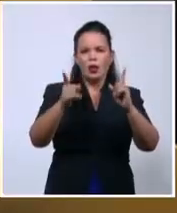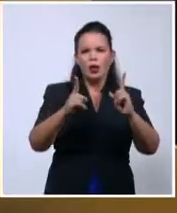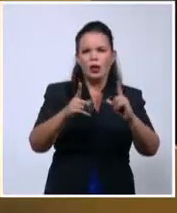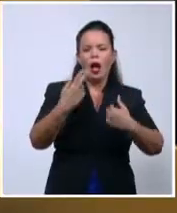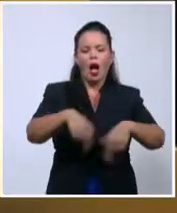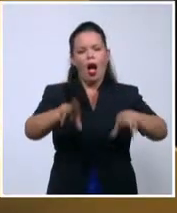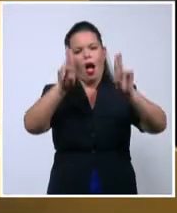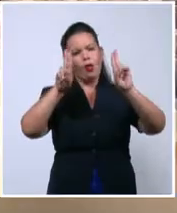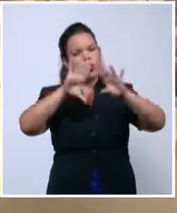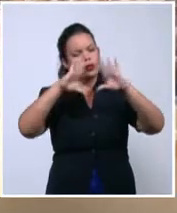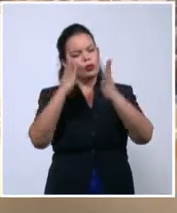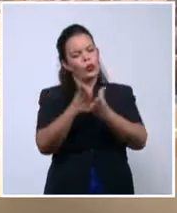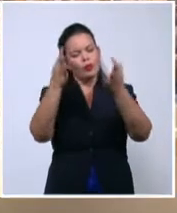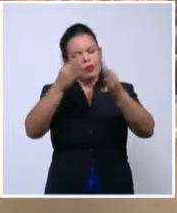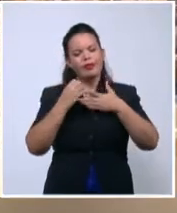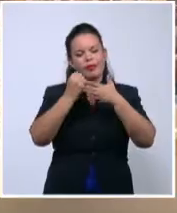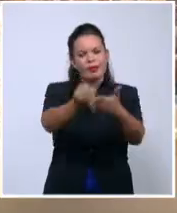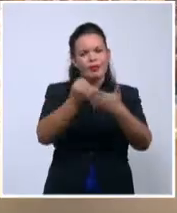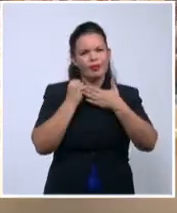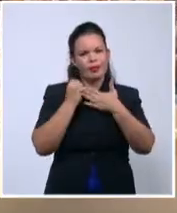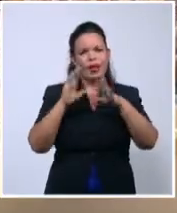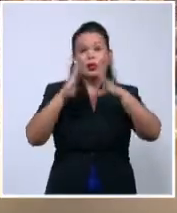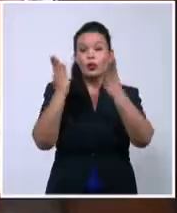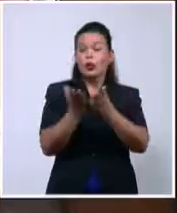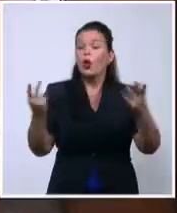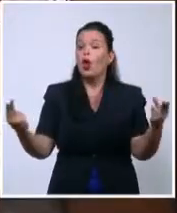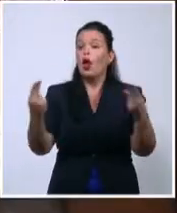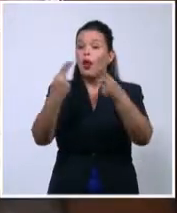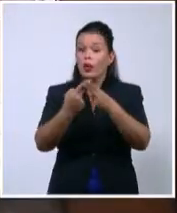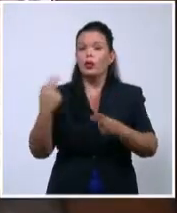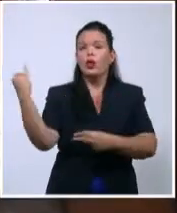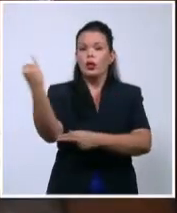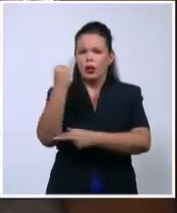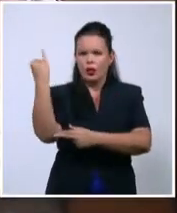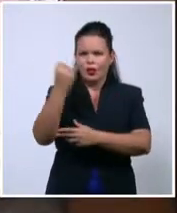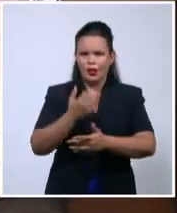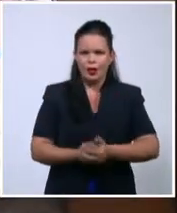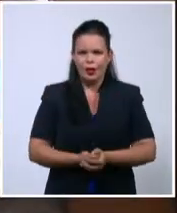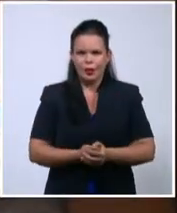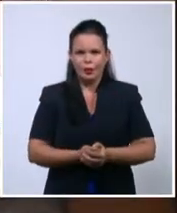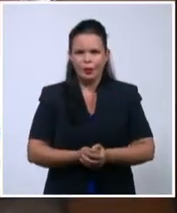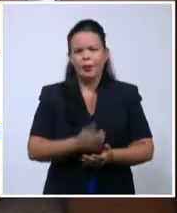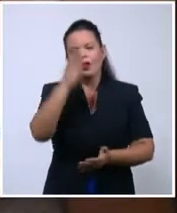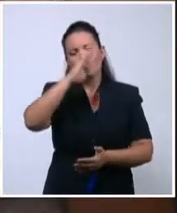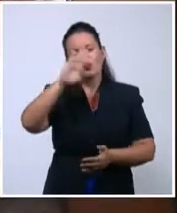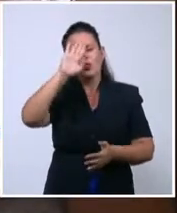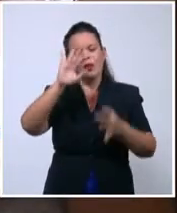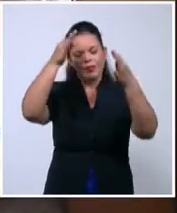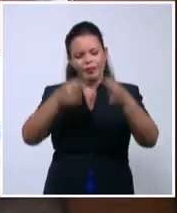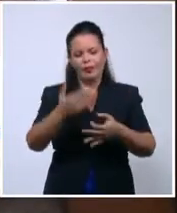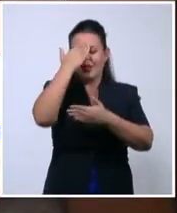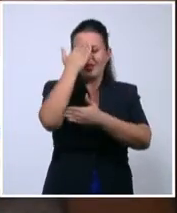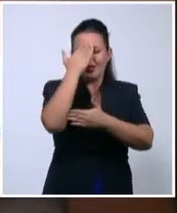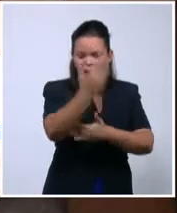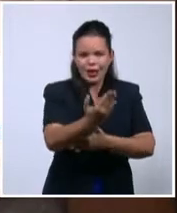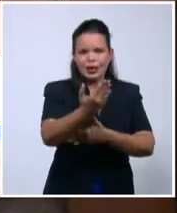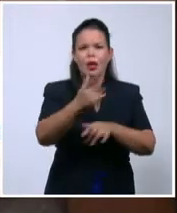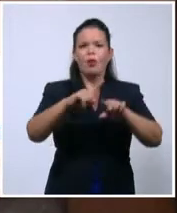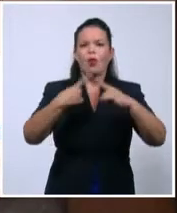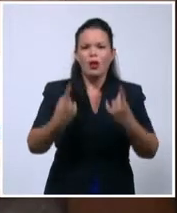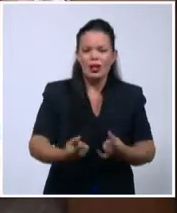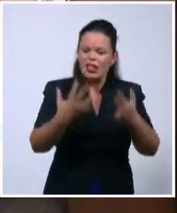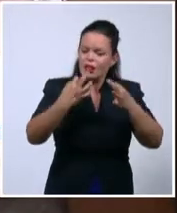el apoyo mutuo en los foros internacionales. Cuba agradece el apoyo consistente de Camboya en la